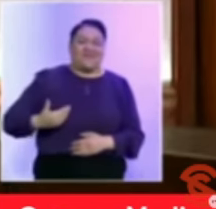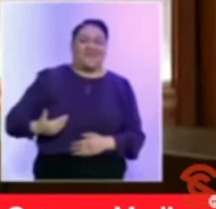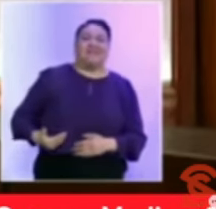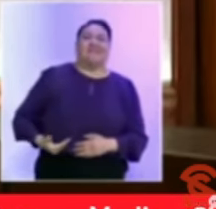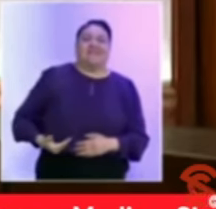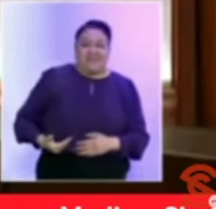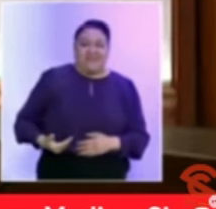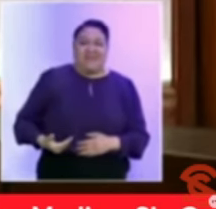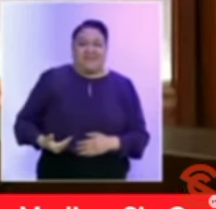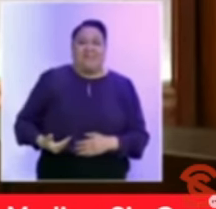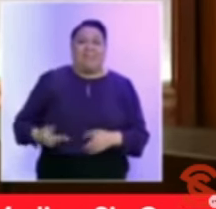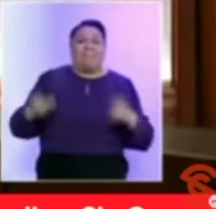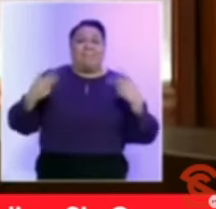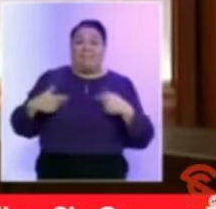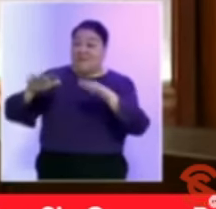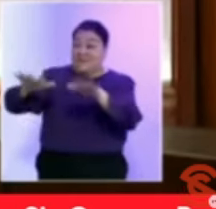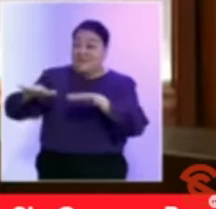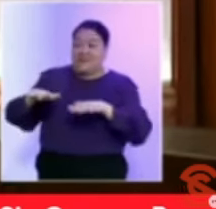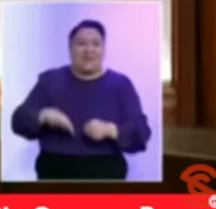voto